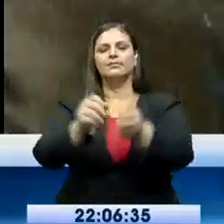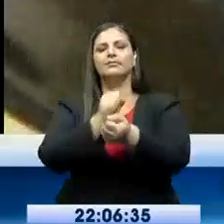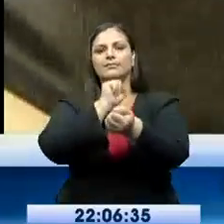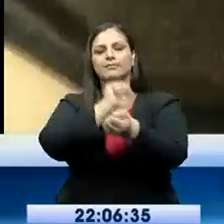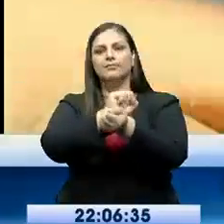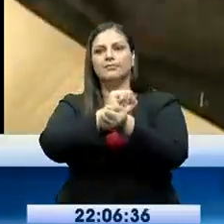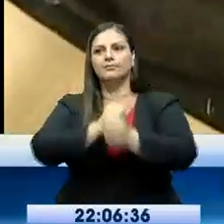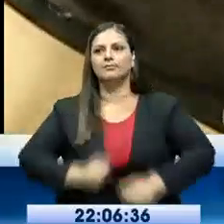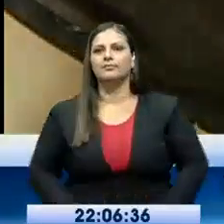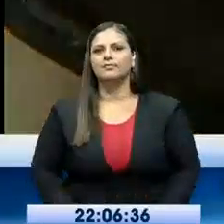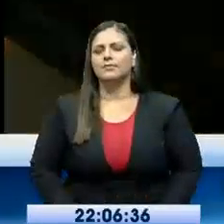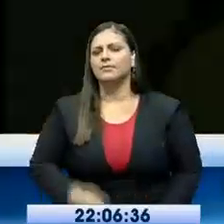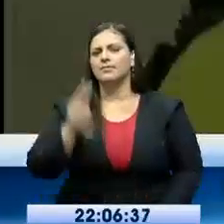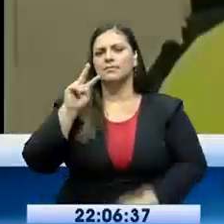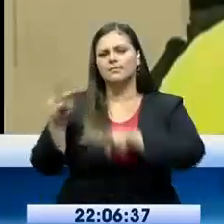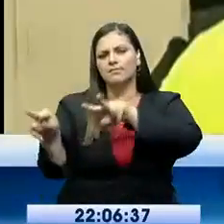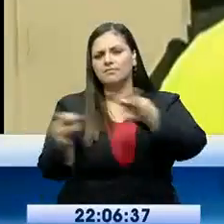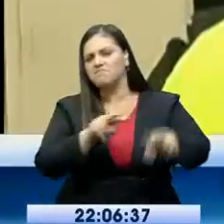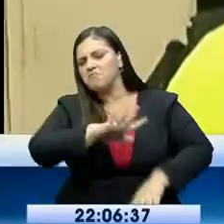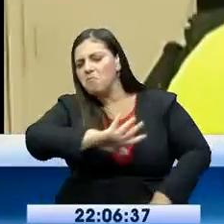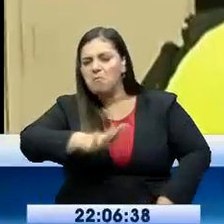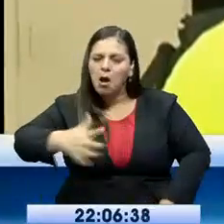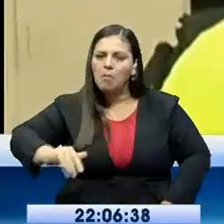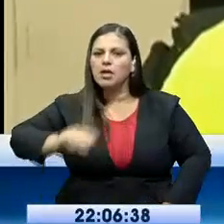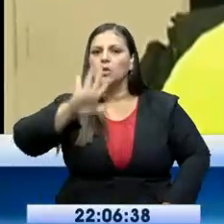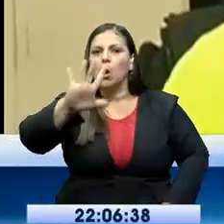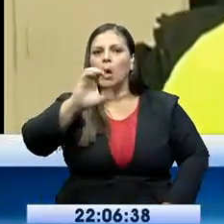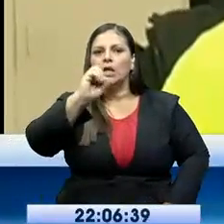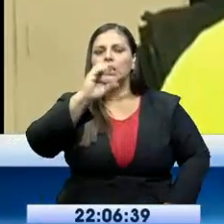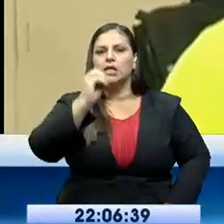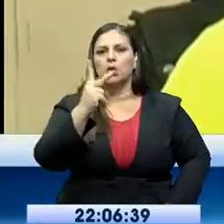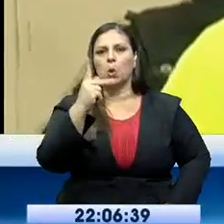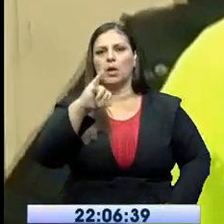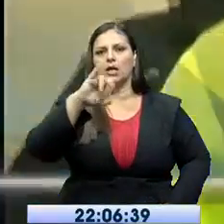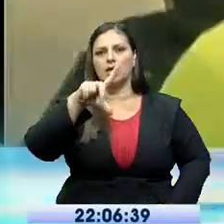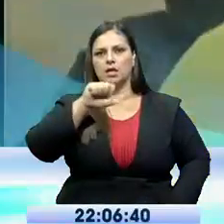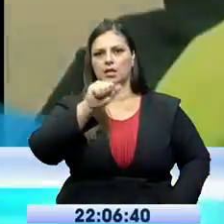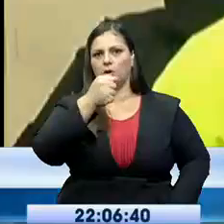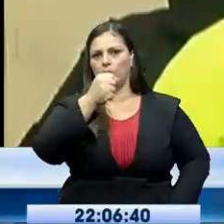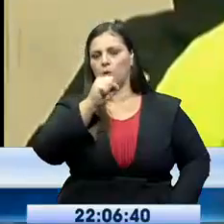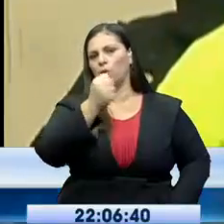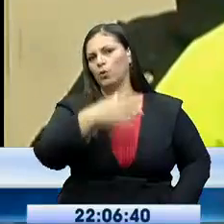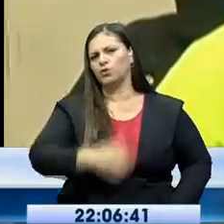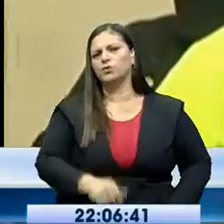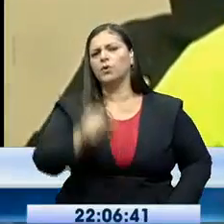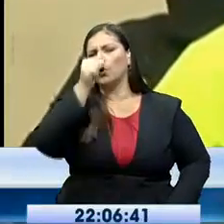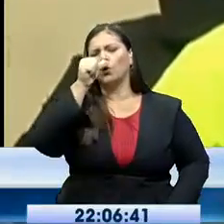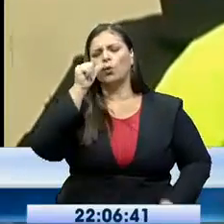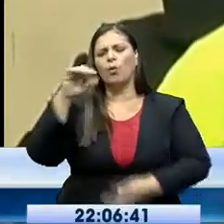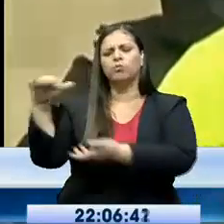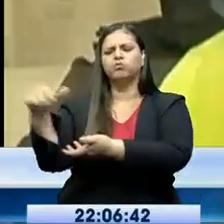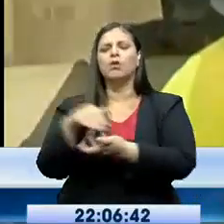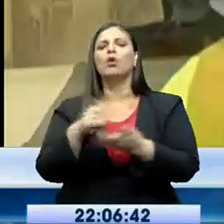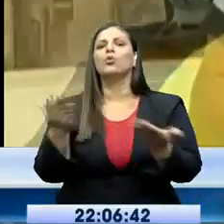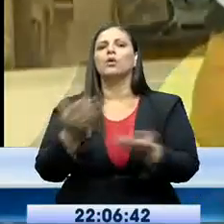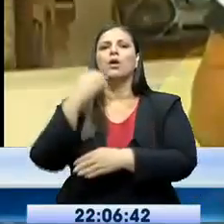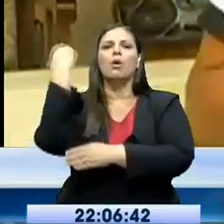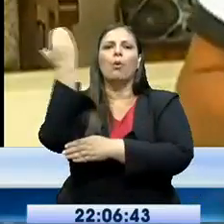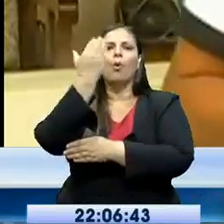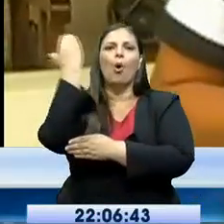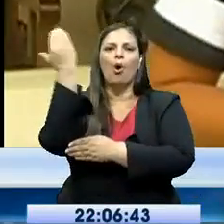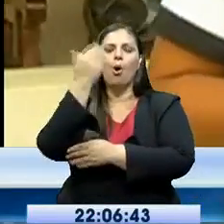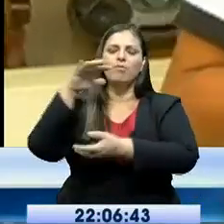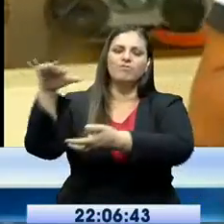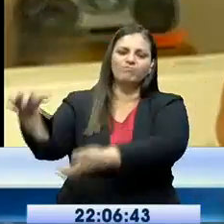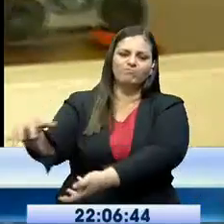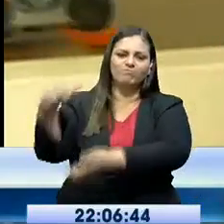entre 400 a 500 kilos. La droga es traída efectivamente desde el país de Colombia por rutas que todavía continúan en investigación. Hace 15